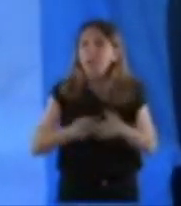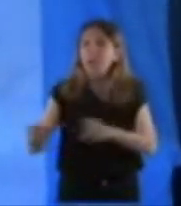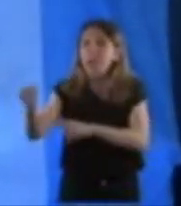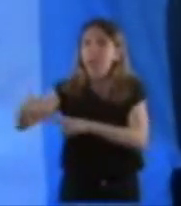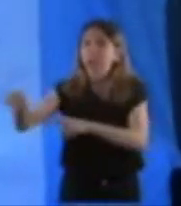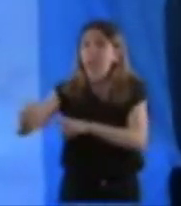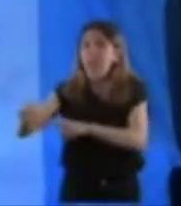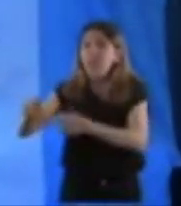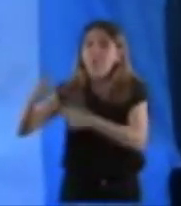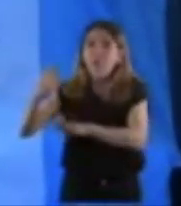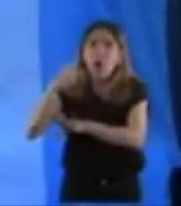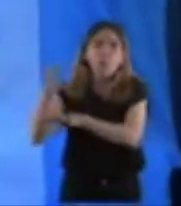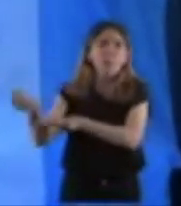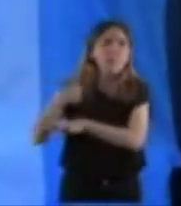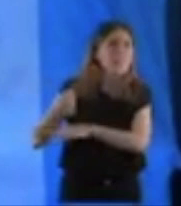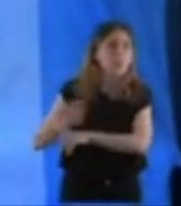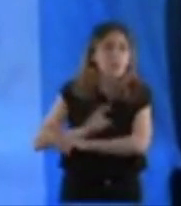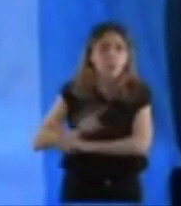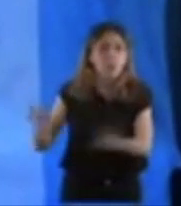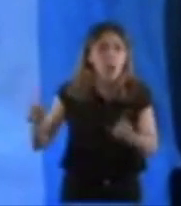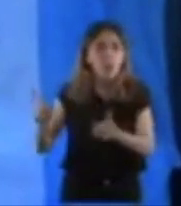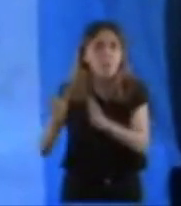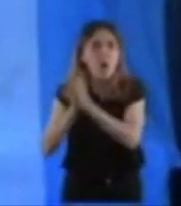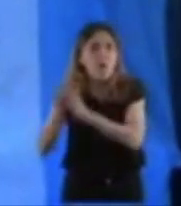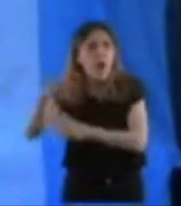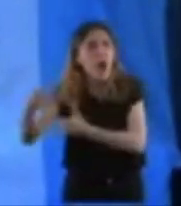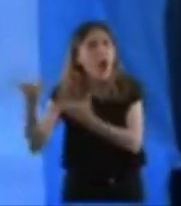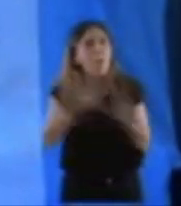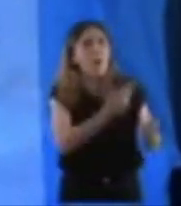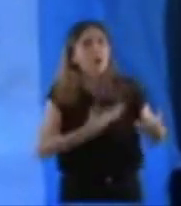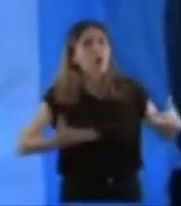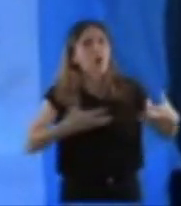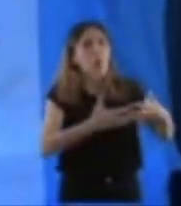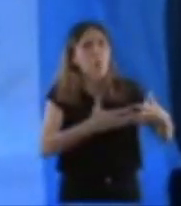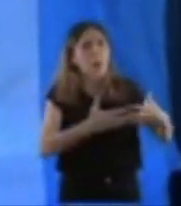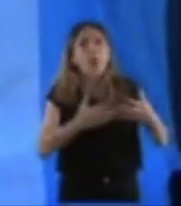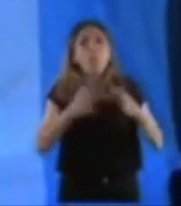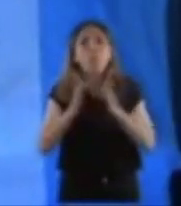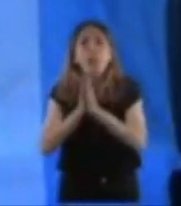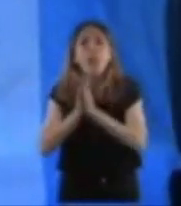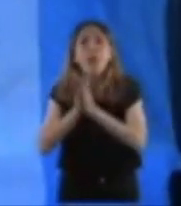que traten de cuidar nuestro gobierno. A los legisladores les pido